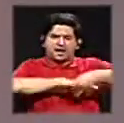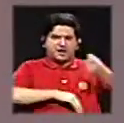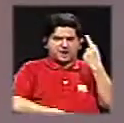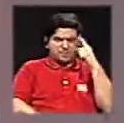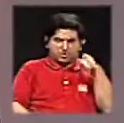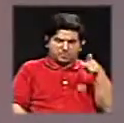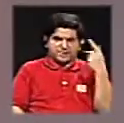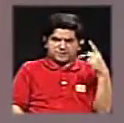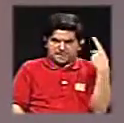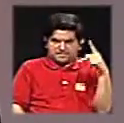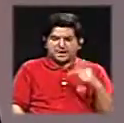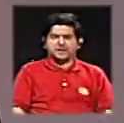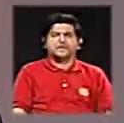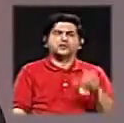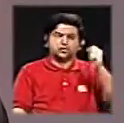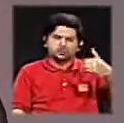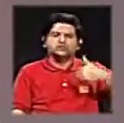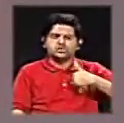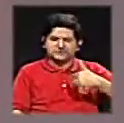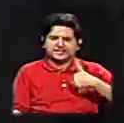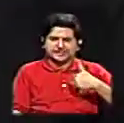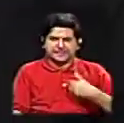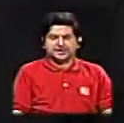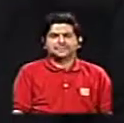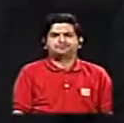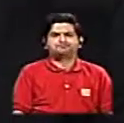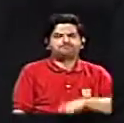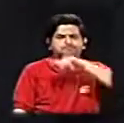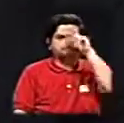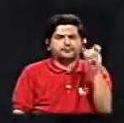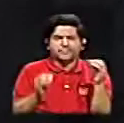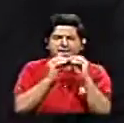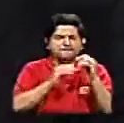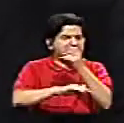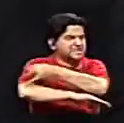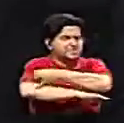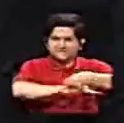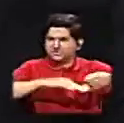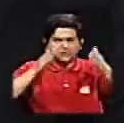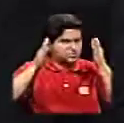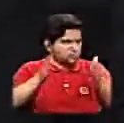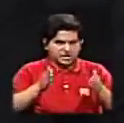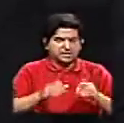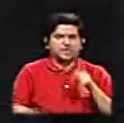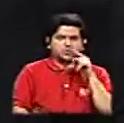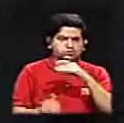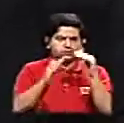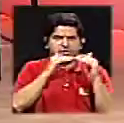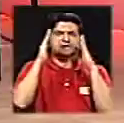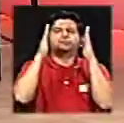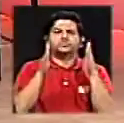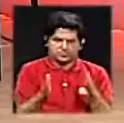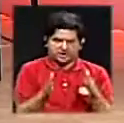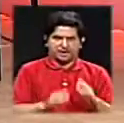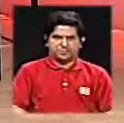era un riesgo. Entonces, sí había algún riesgo, ¿verdad? Le voy a hacer una pregunta más que como ingeniero, como